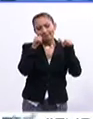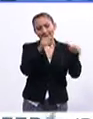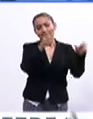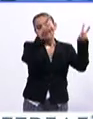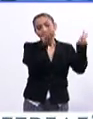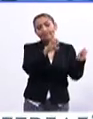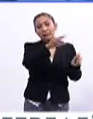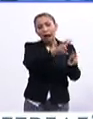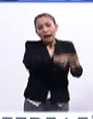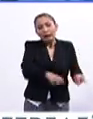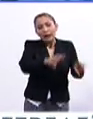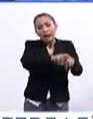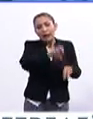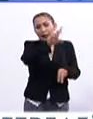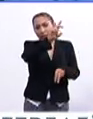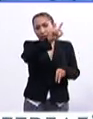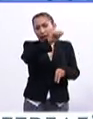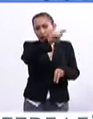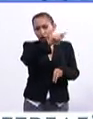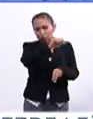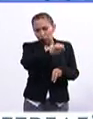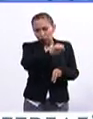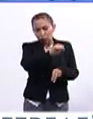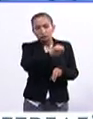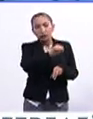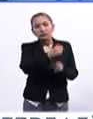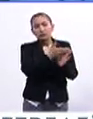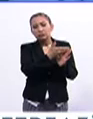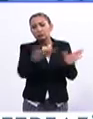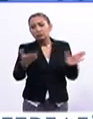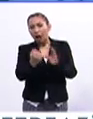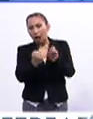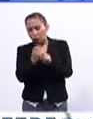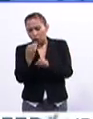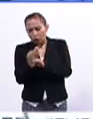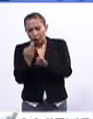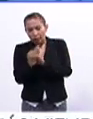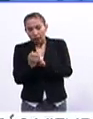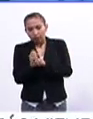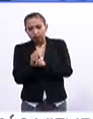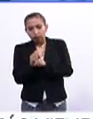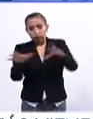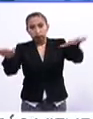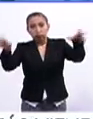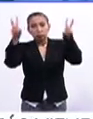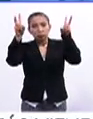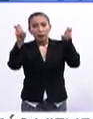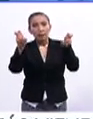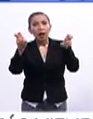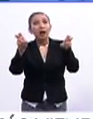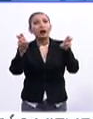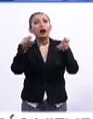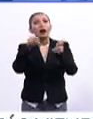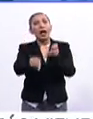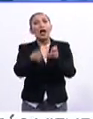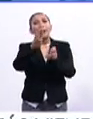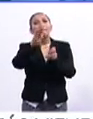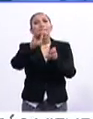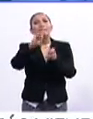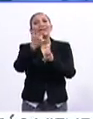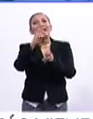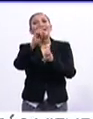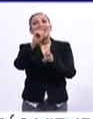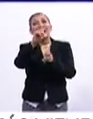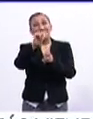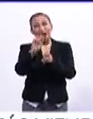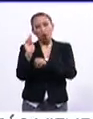el tema de análisis de datos. En los últimos años ha habido un boom en el tema específicamente de Big Data.